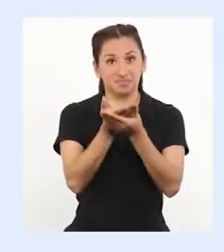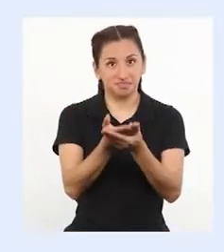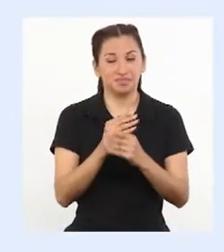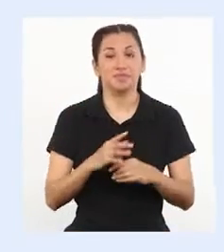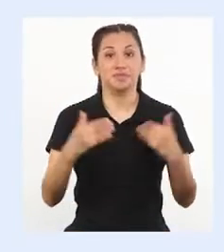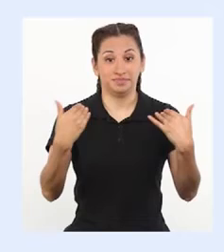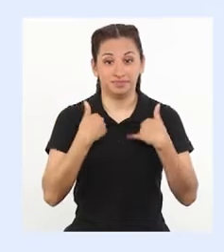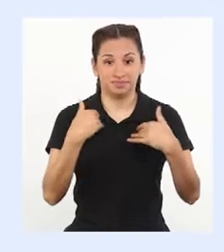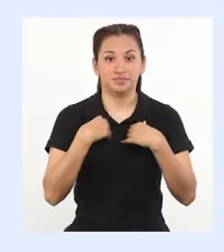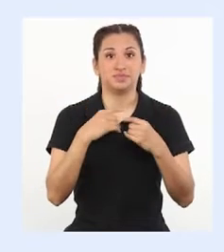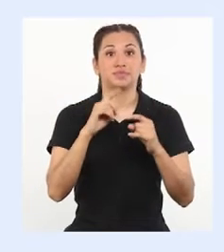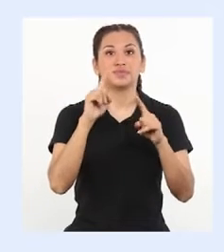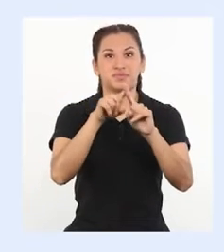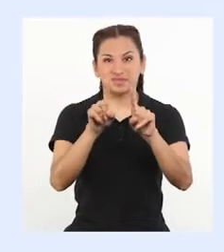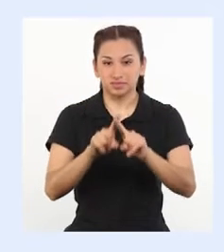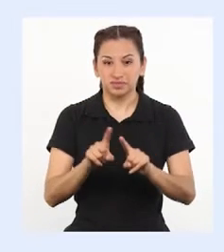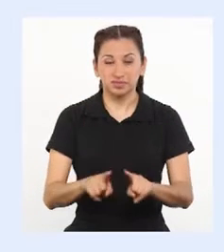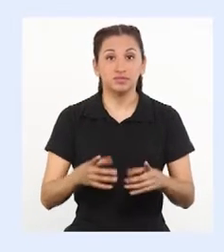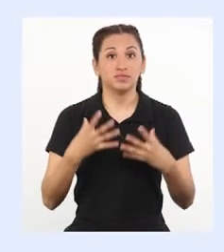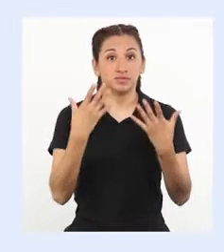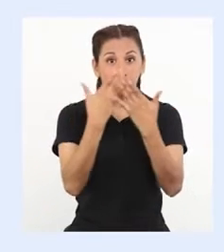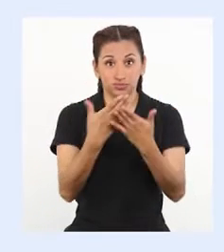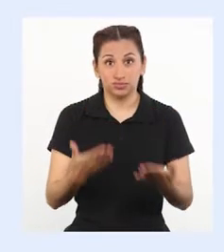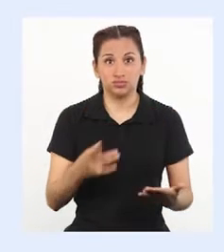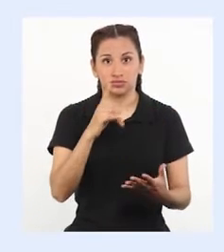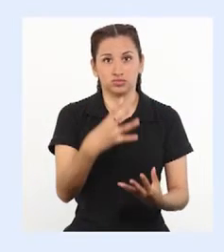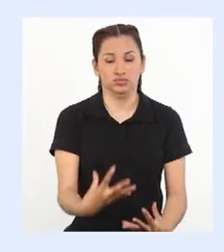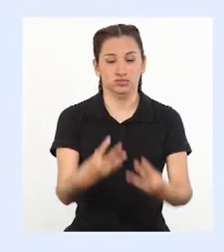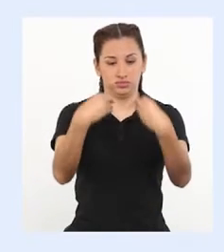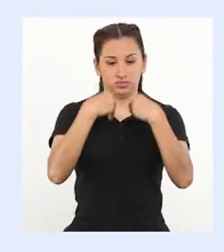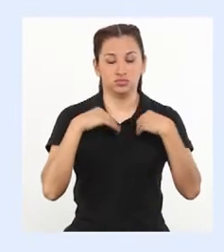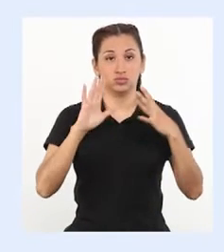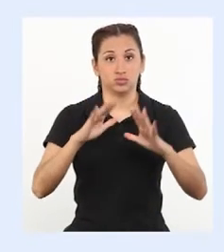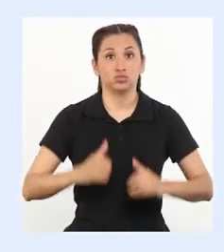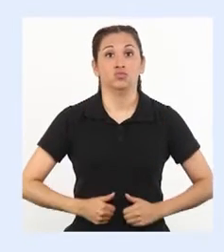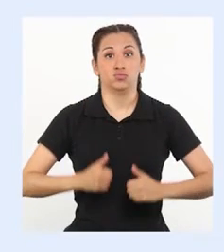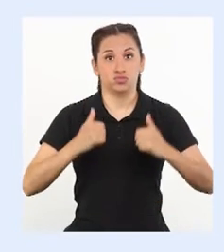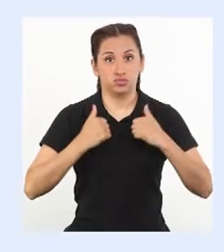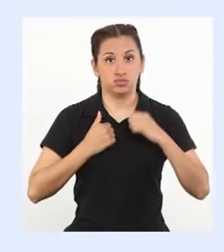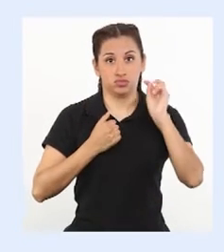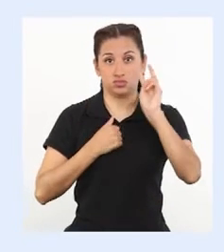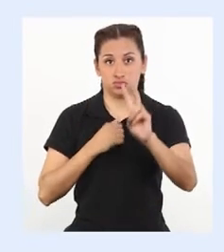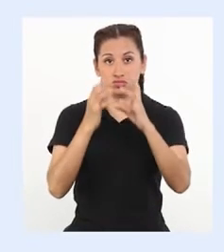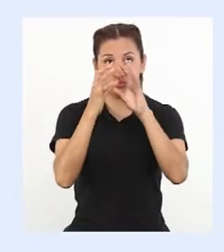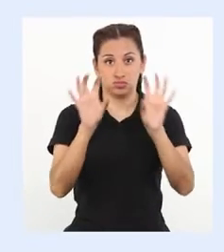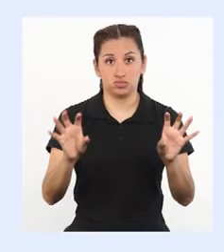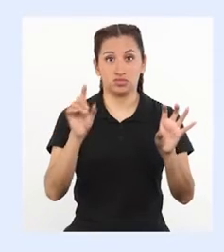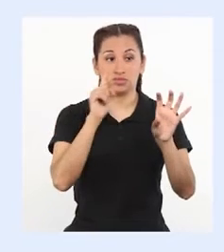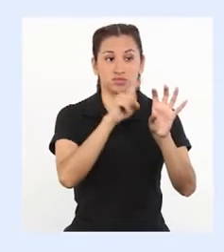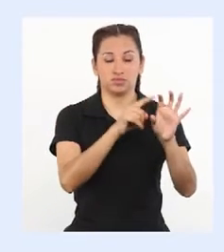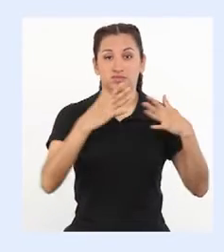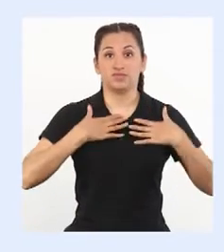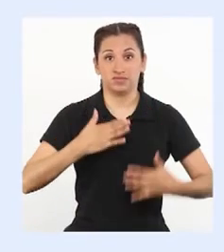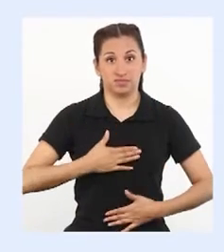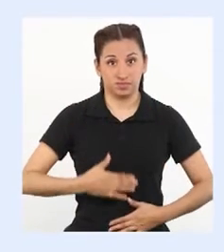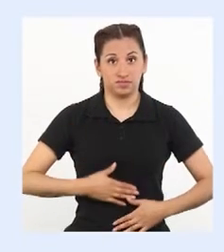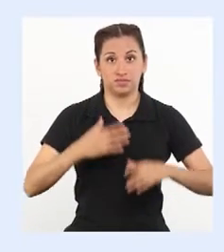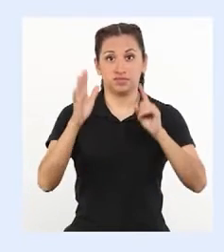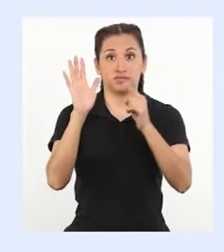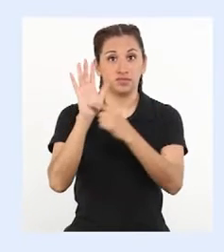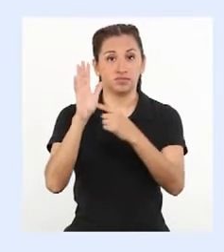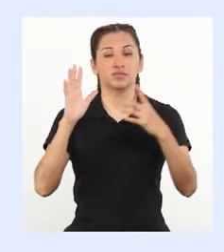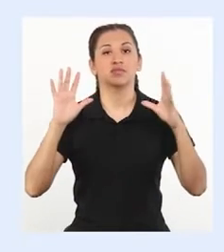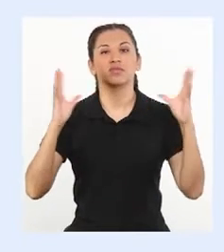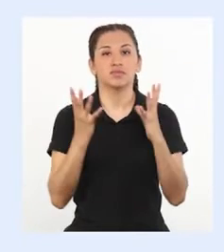mano. Existen ciertos factores que impactan en la calidad de tu estilo de vida en dos ámbitos, la salud física y